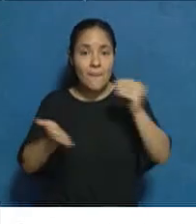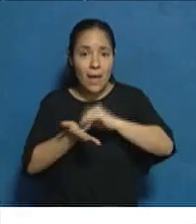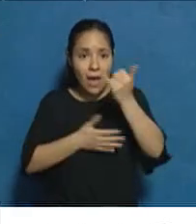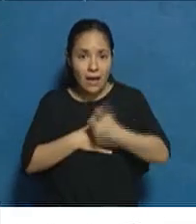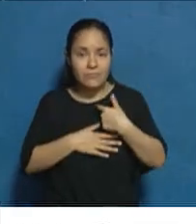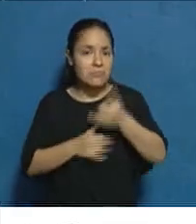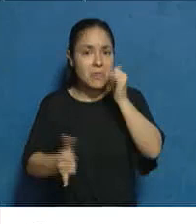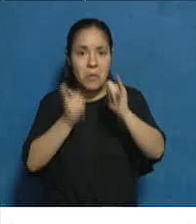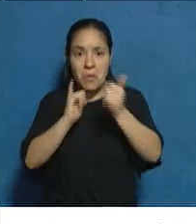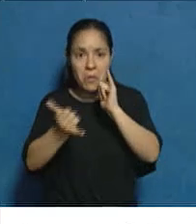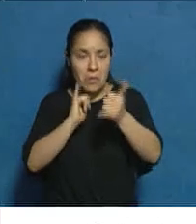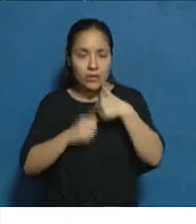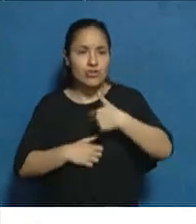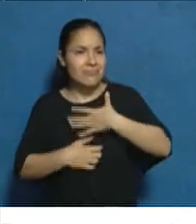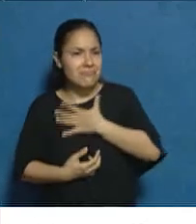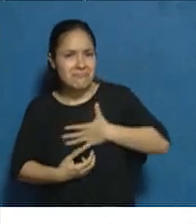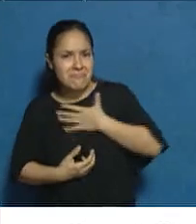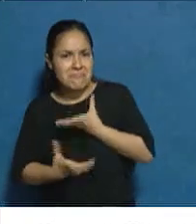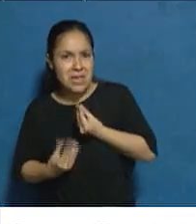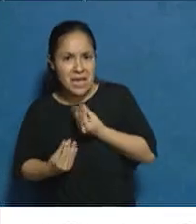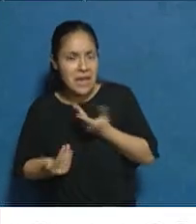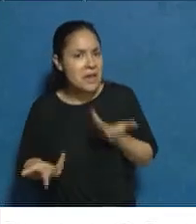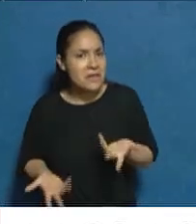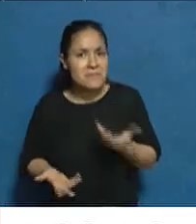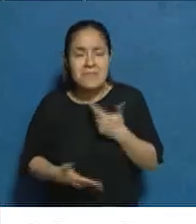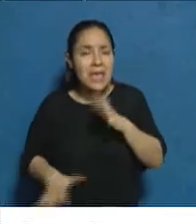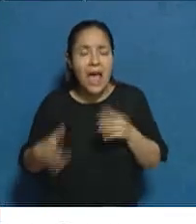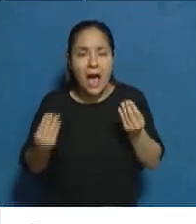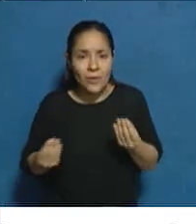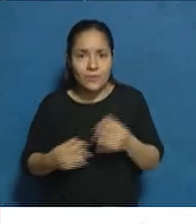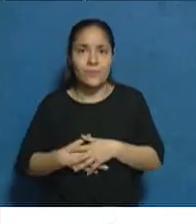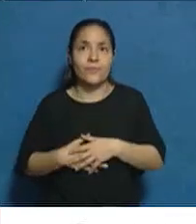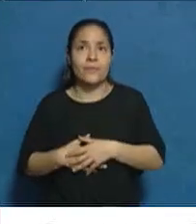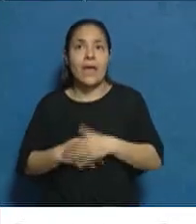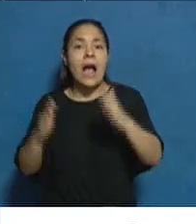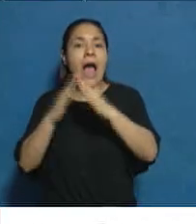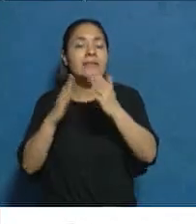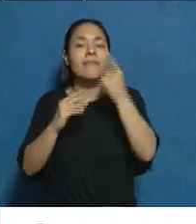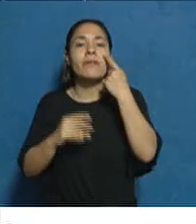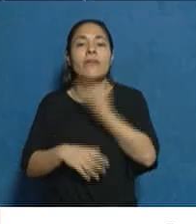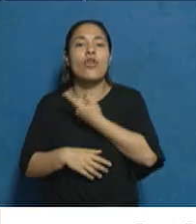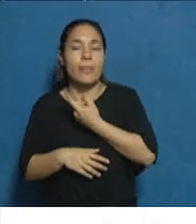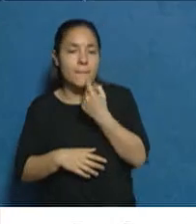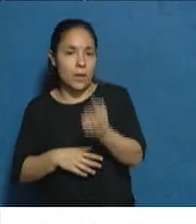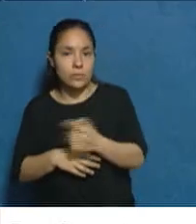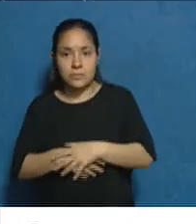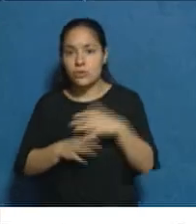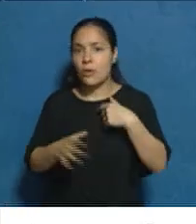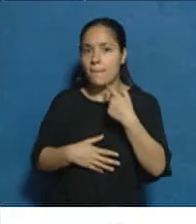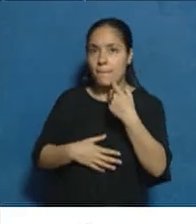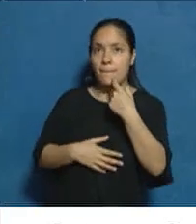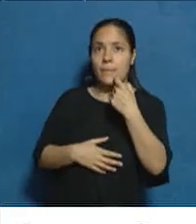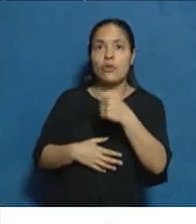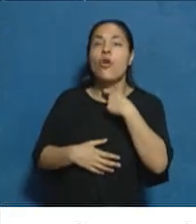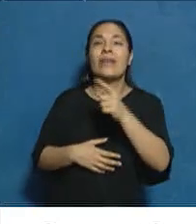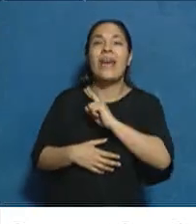borrachos y yo tengo miedo, ¿qué hago? Si pasa, dígame, dígame tu domicilio, señora. Pero hago la pregunta, no quiero que